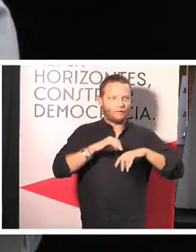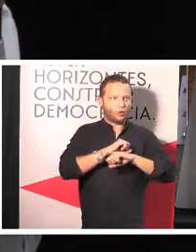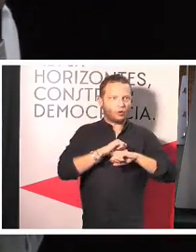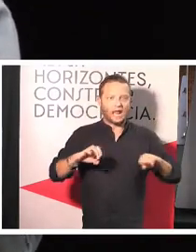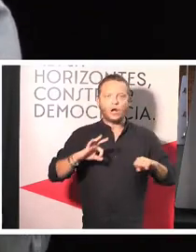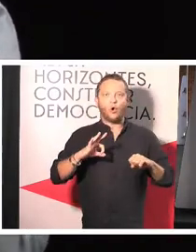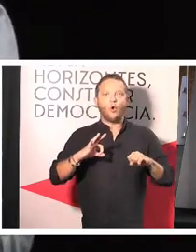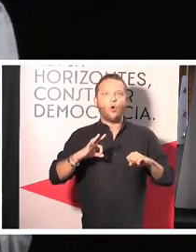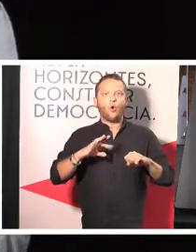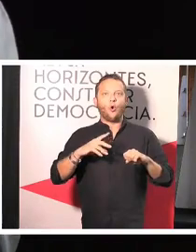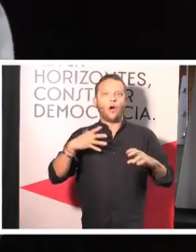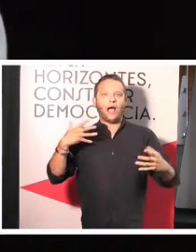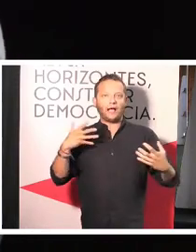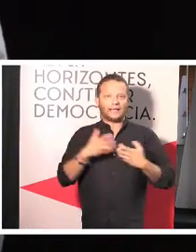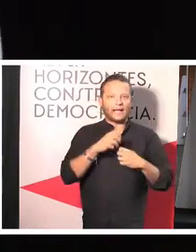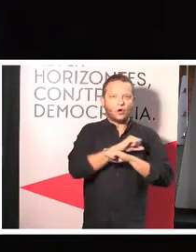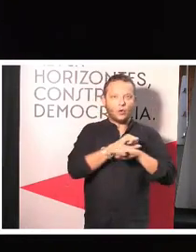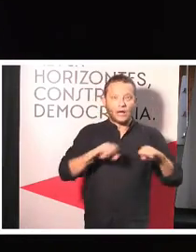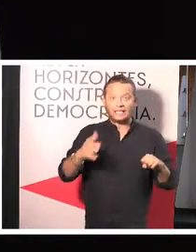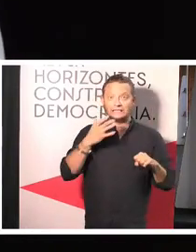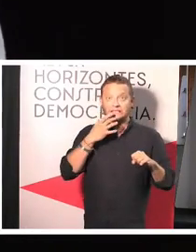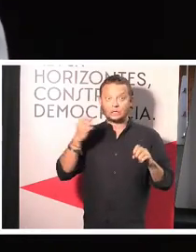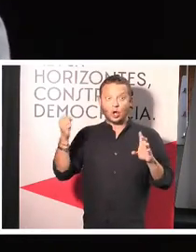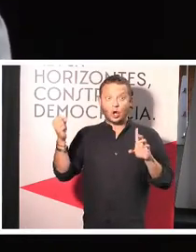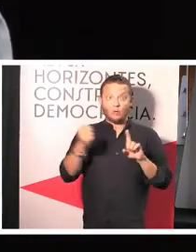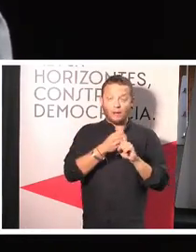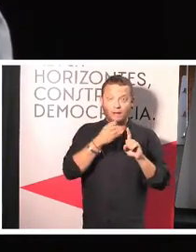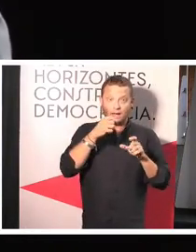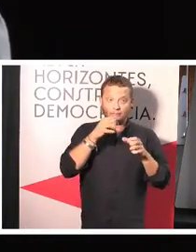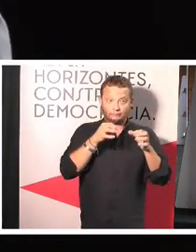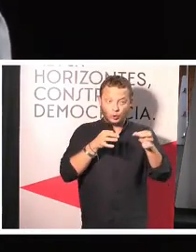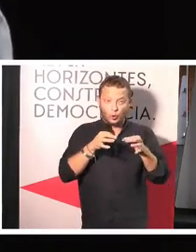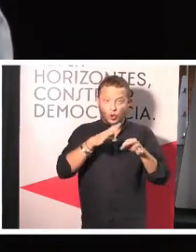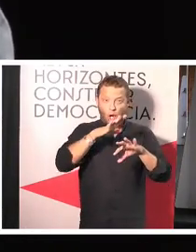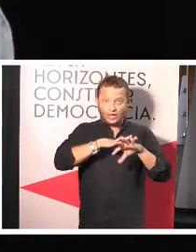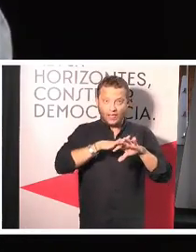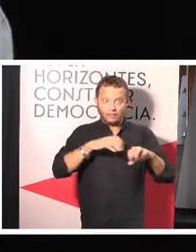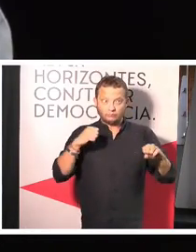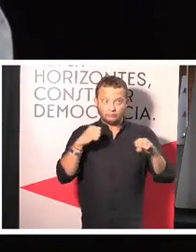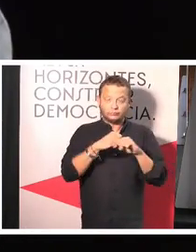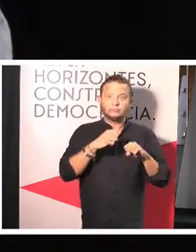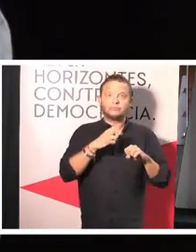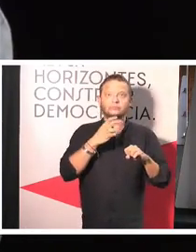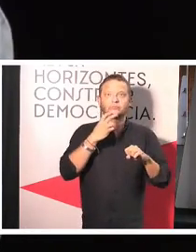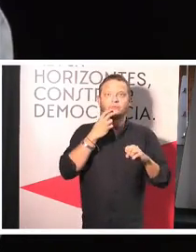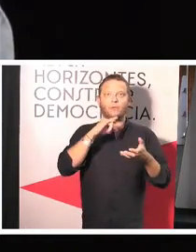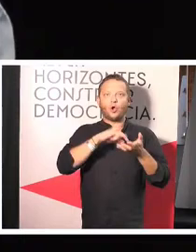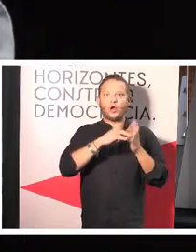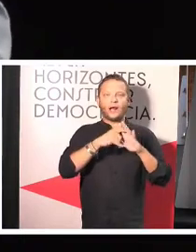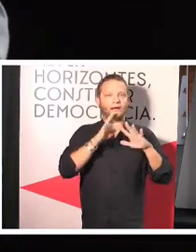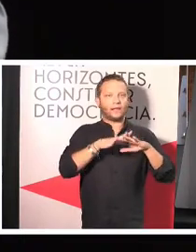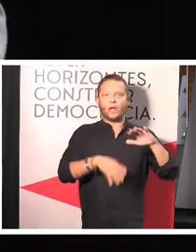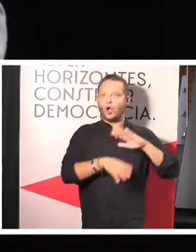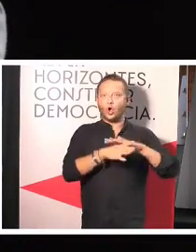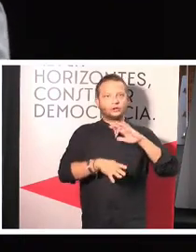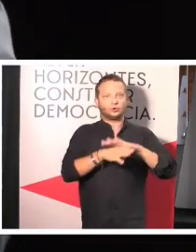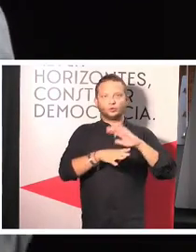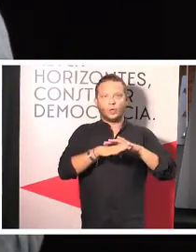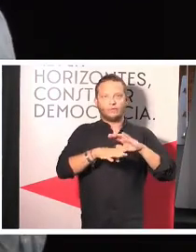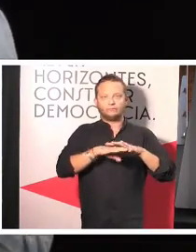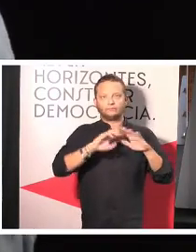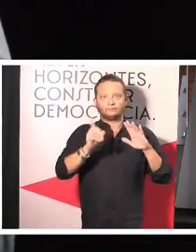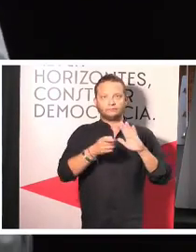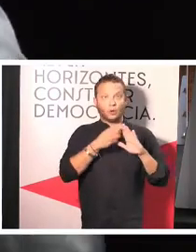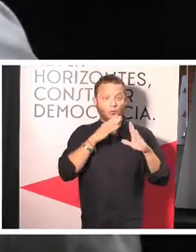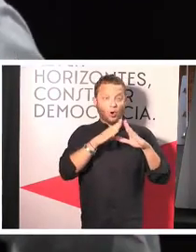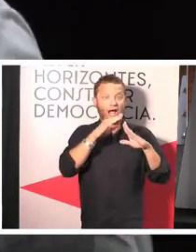o de ataque nuclear, si se golpeaba un determinado núcleo de la red, no caería la red en su conjunto, sino que al no